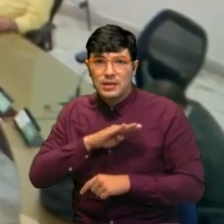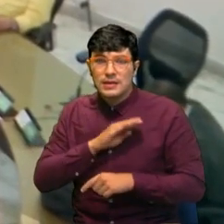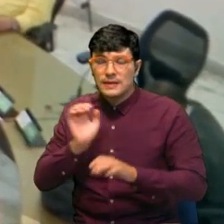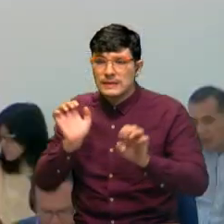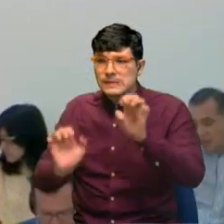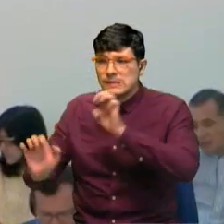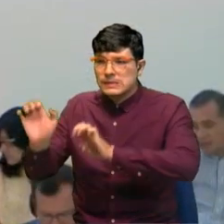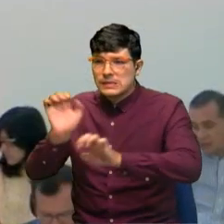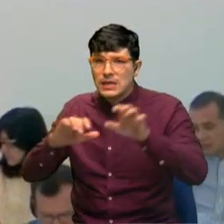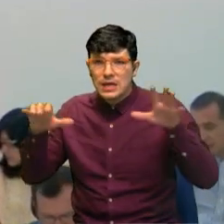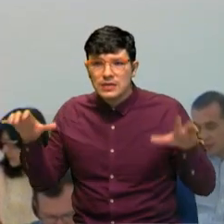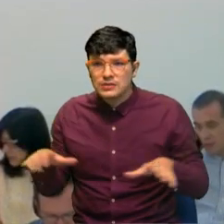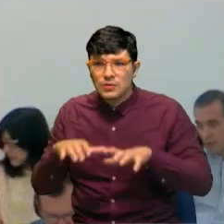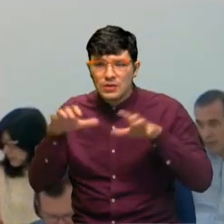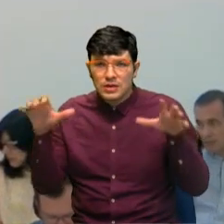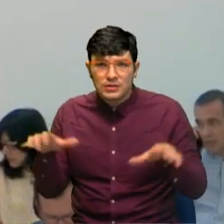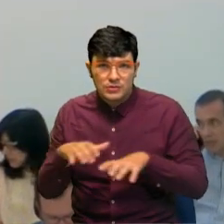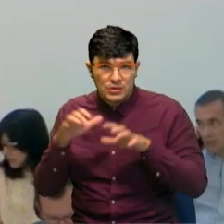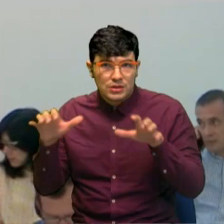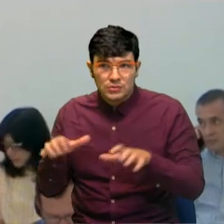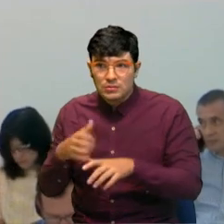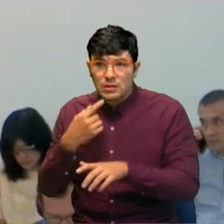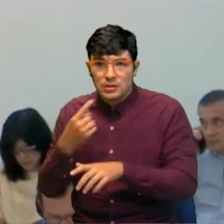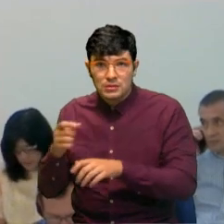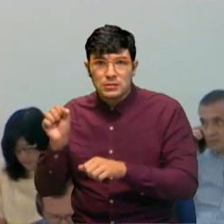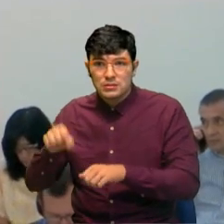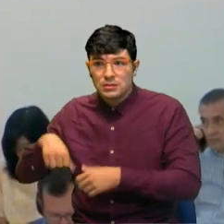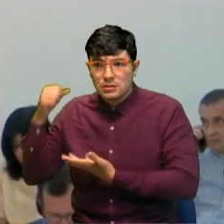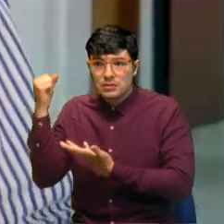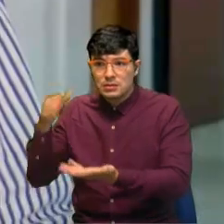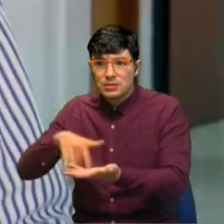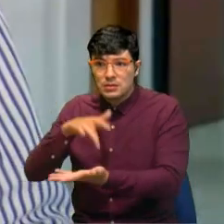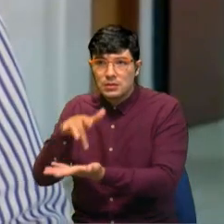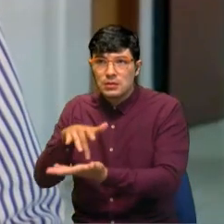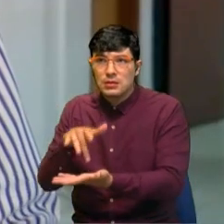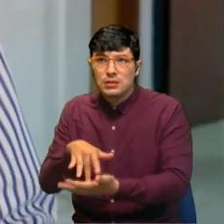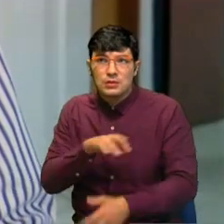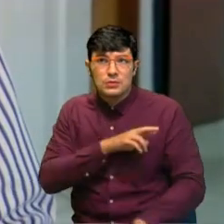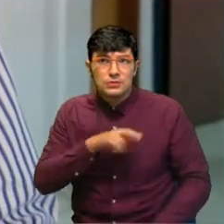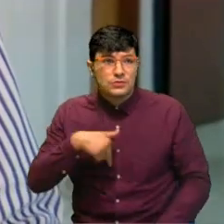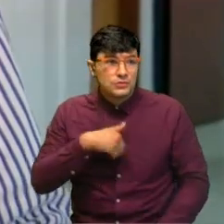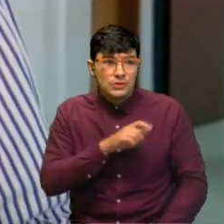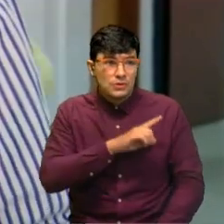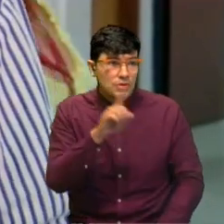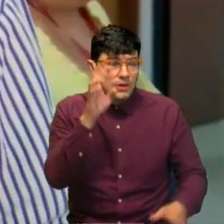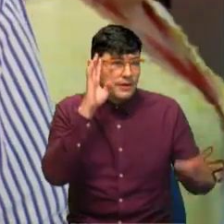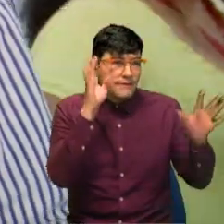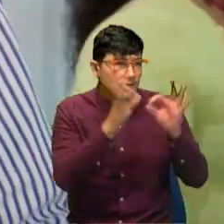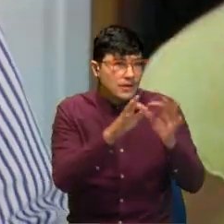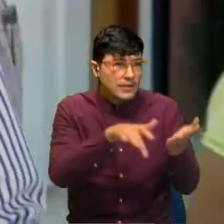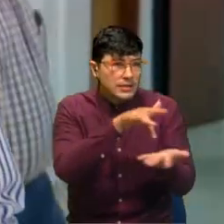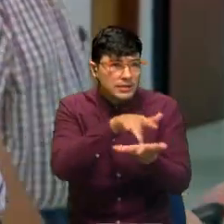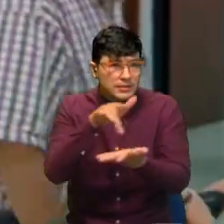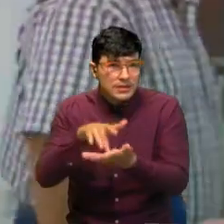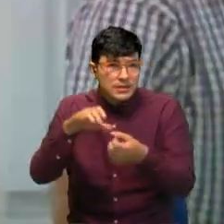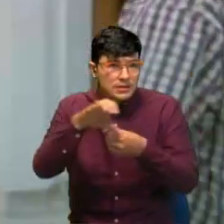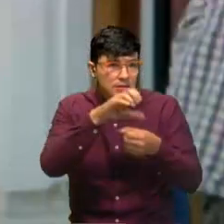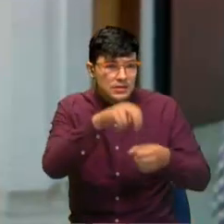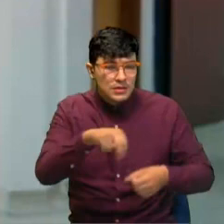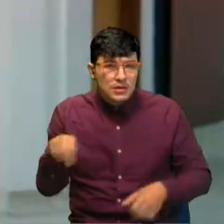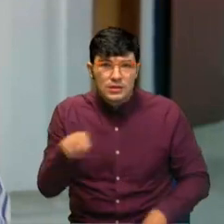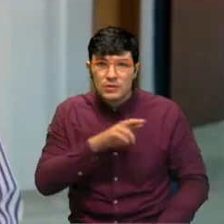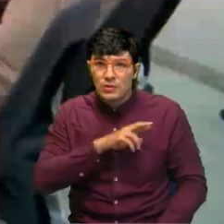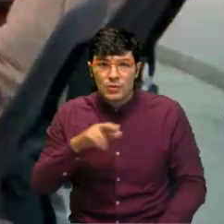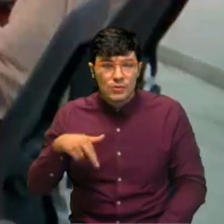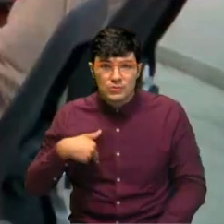actuaciones dentro del presupuesto participativo no es que no hayamos tenido en cuenta la participación ciudadana precisamente el ejercicio